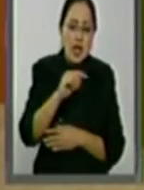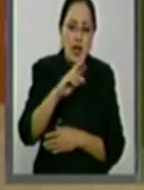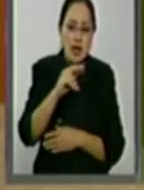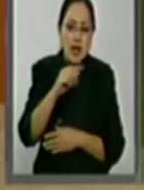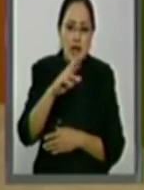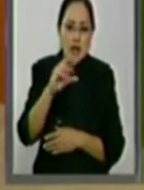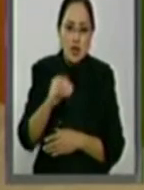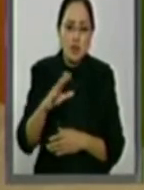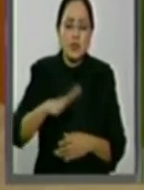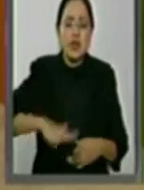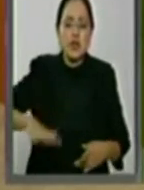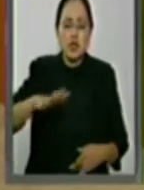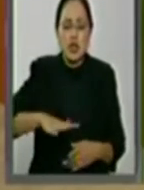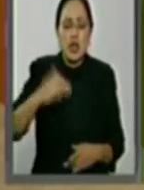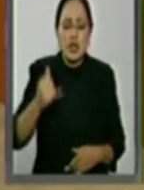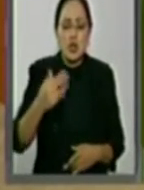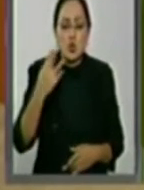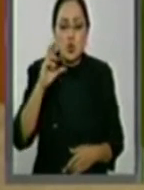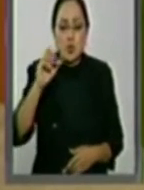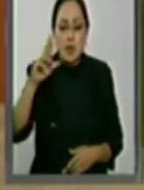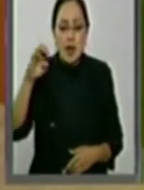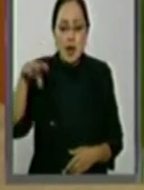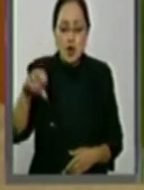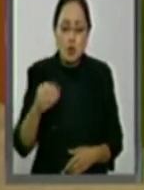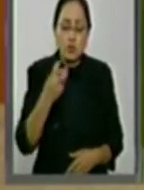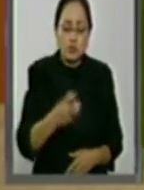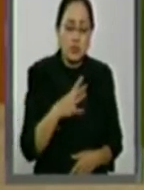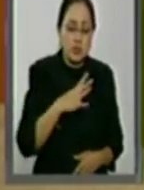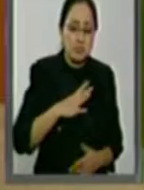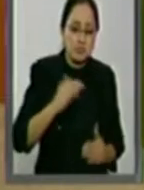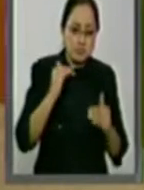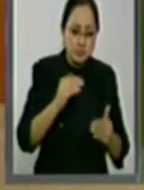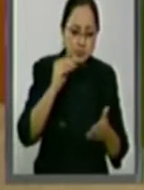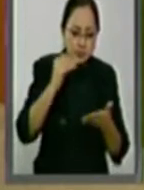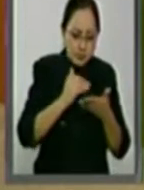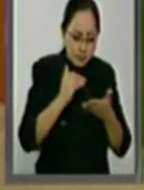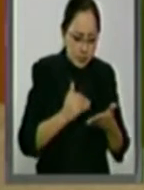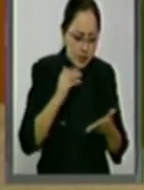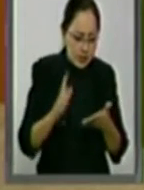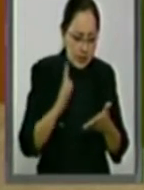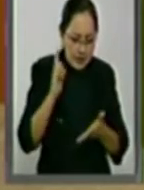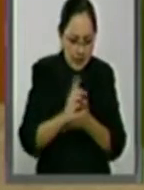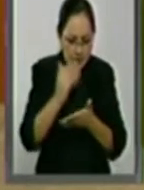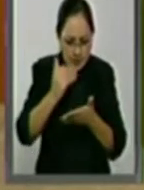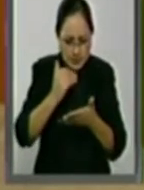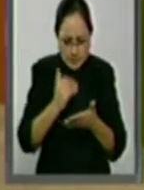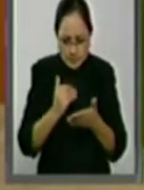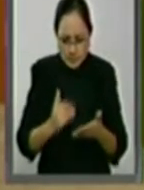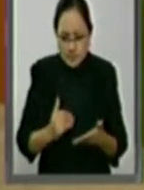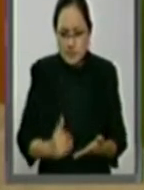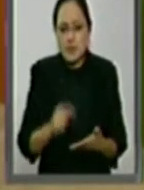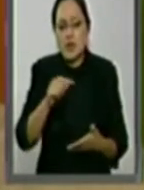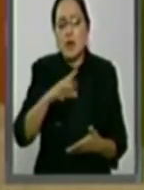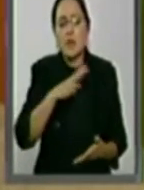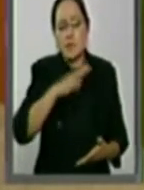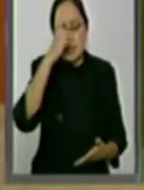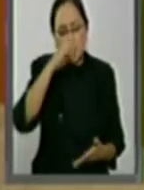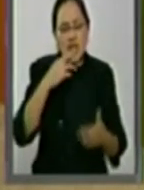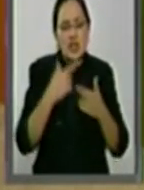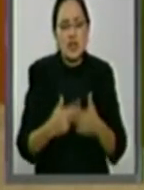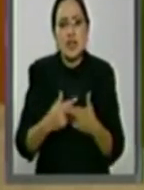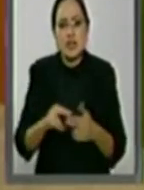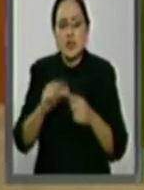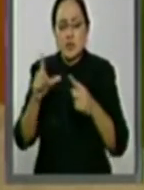y Urbano, se concrete con un marco legal que vele porque en el resto de las zonas metropolitanas de este